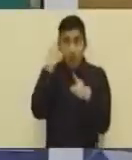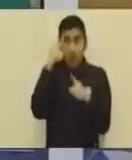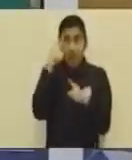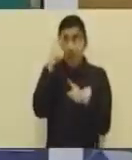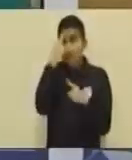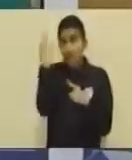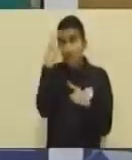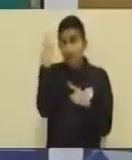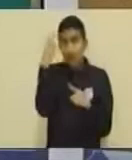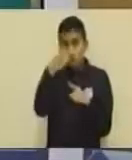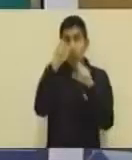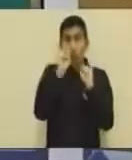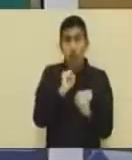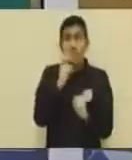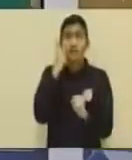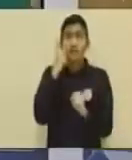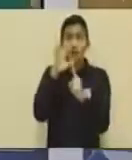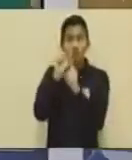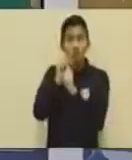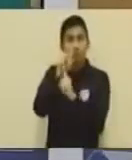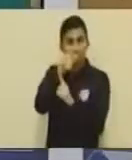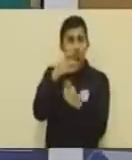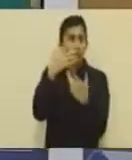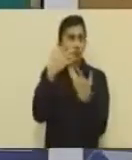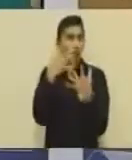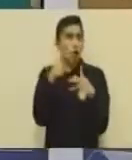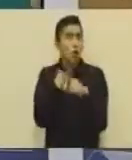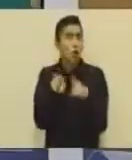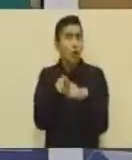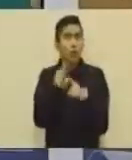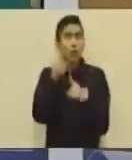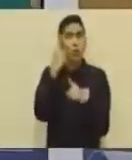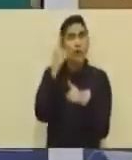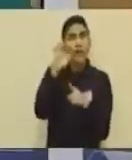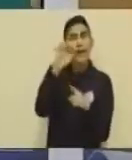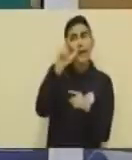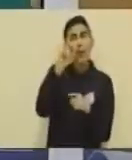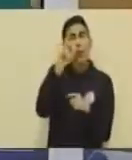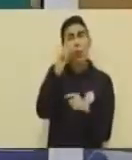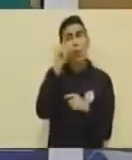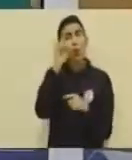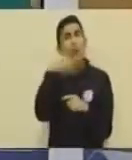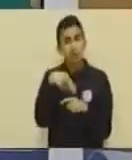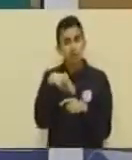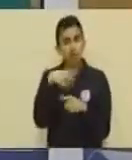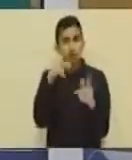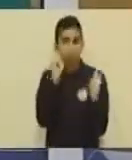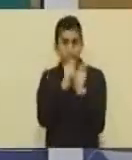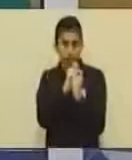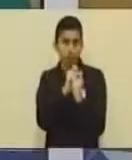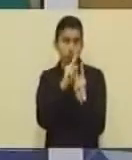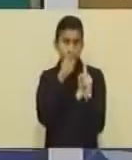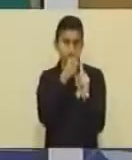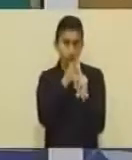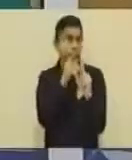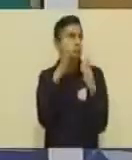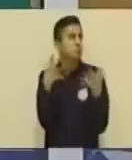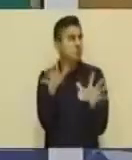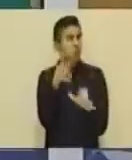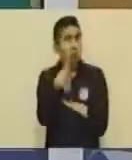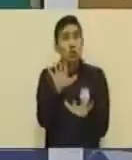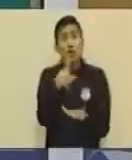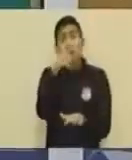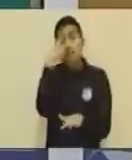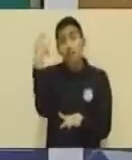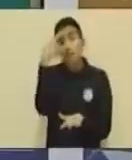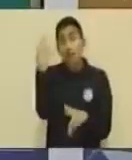podemos verlo, ¿verdad? Con una ecuación de el error porcentual. Y entonces vamos a trabajar nosotros